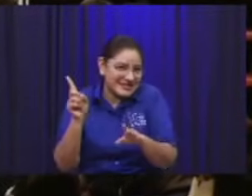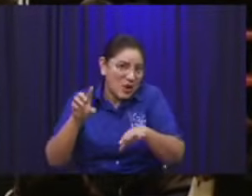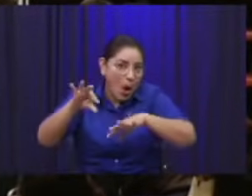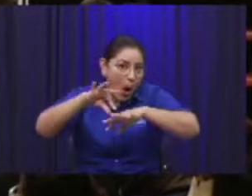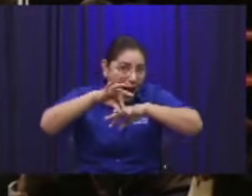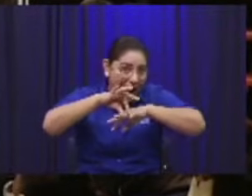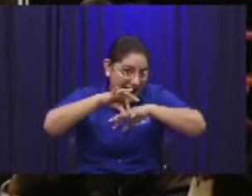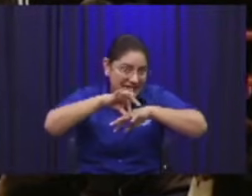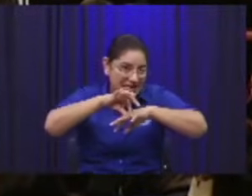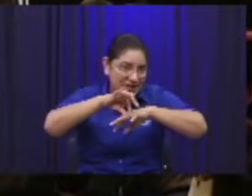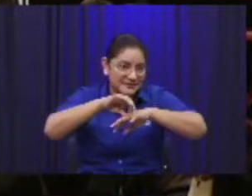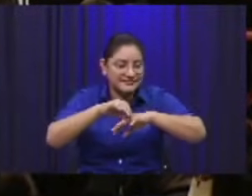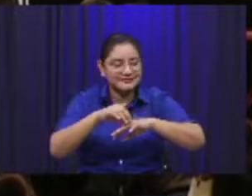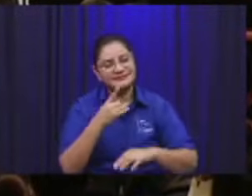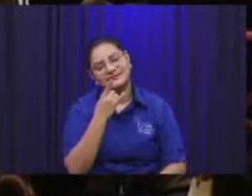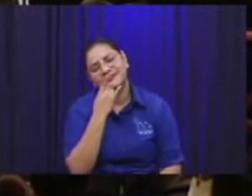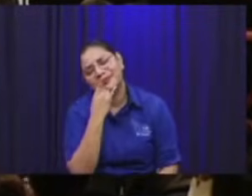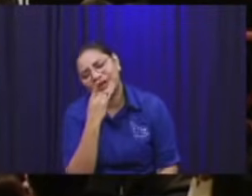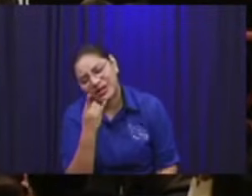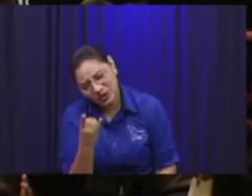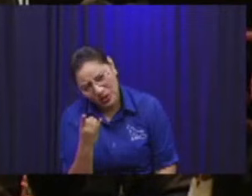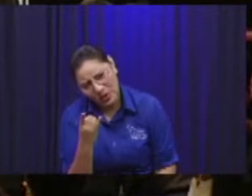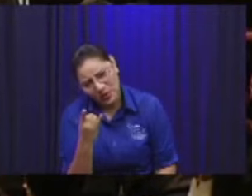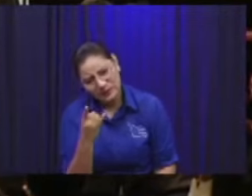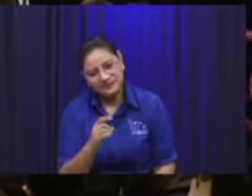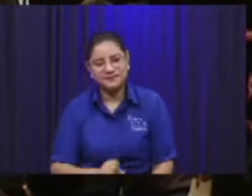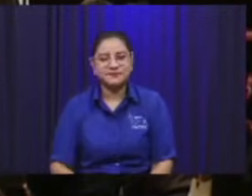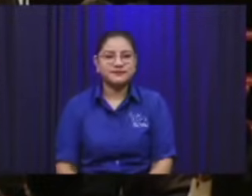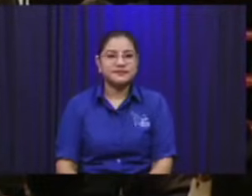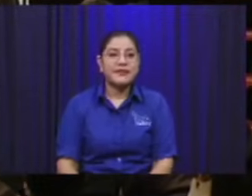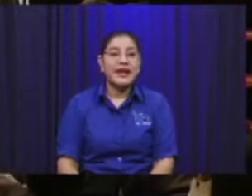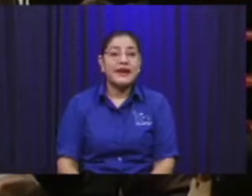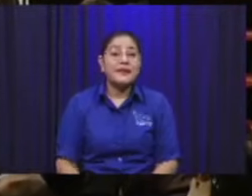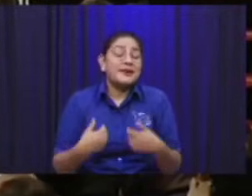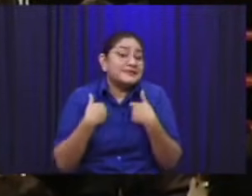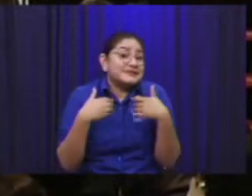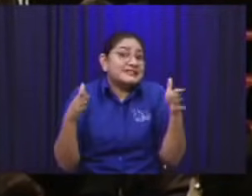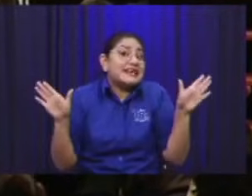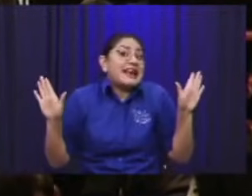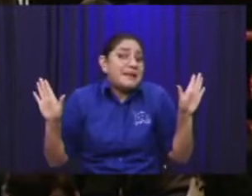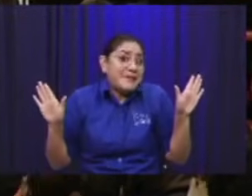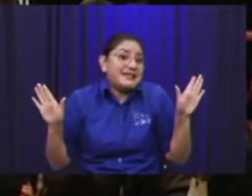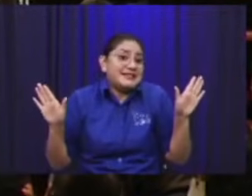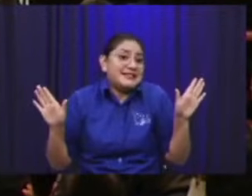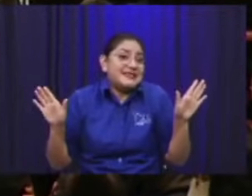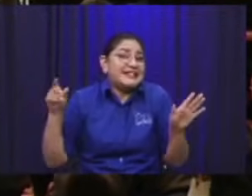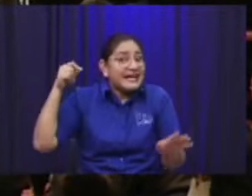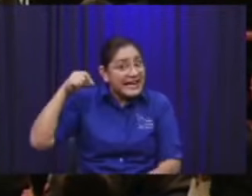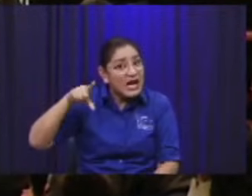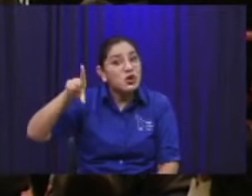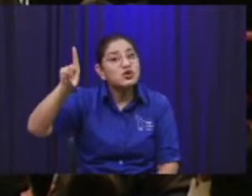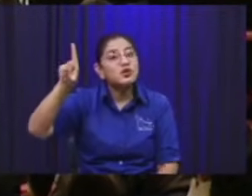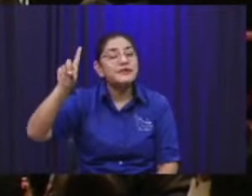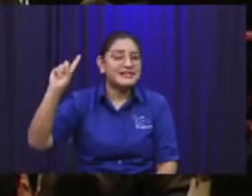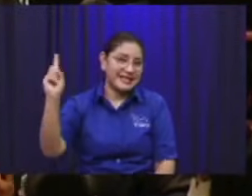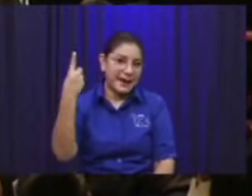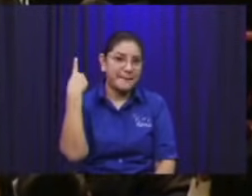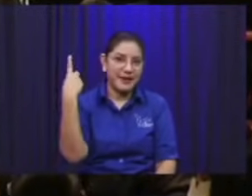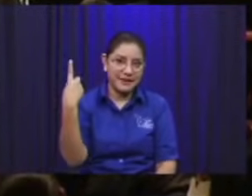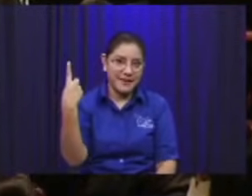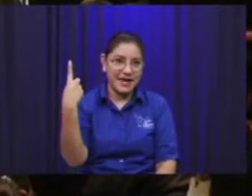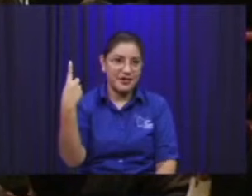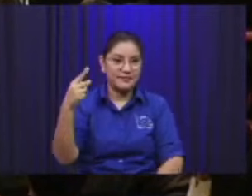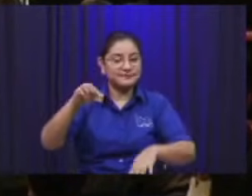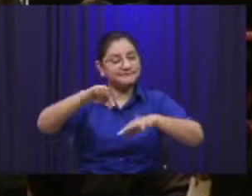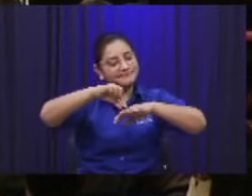yo vengo tratando de molestar a nadie pero pues generalmente la tradición es que primero sobre